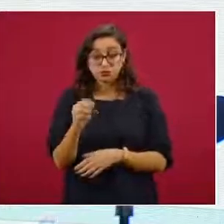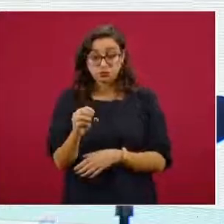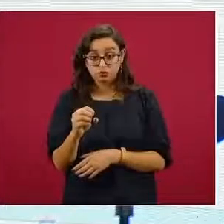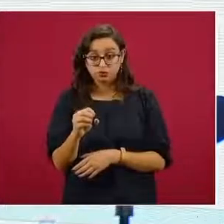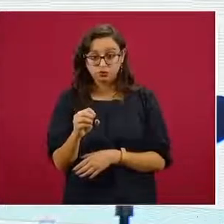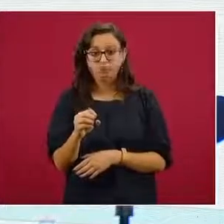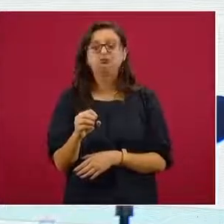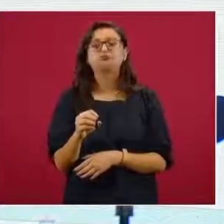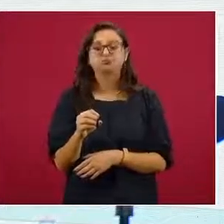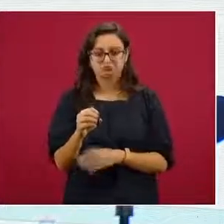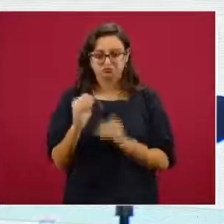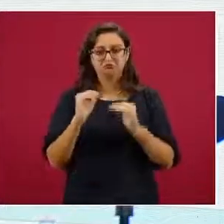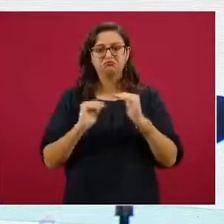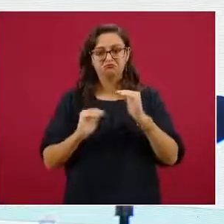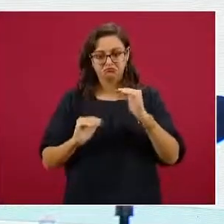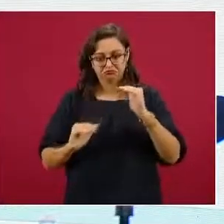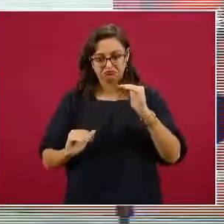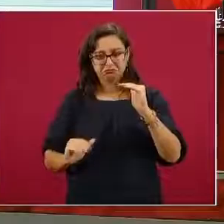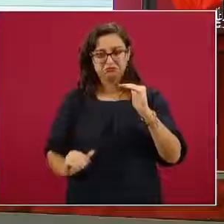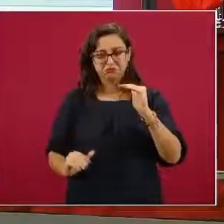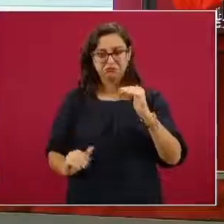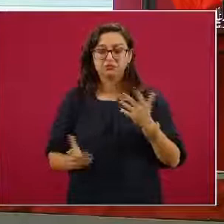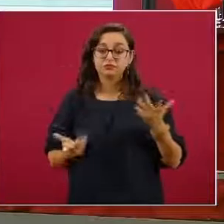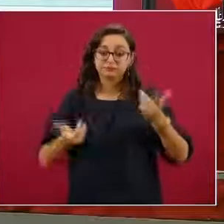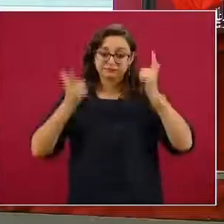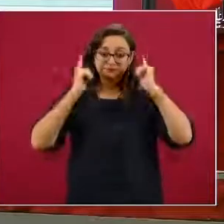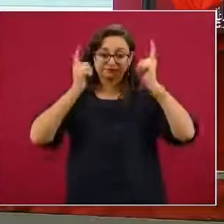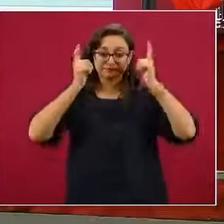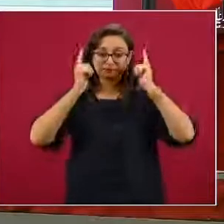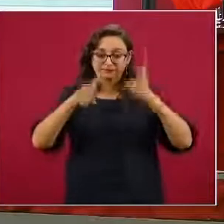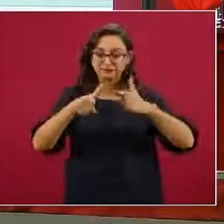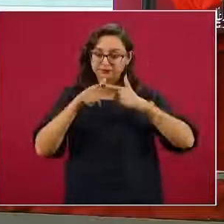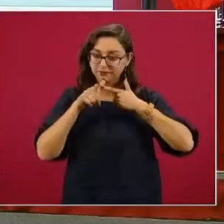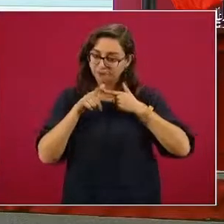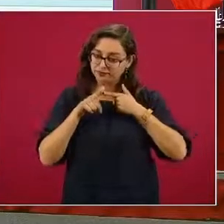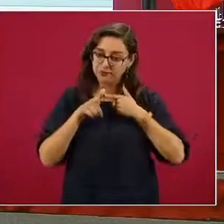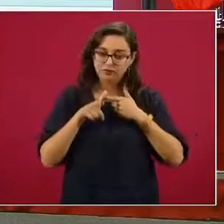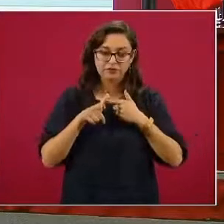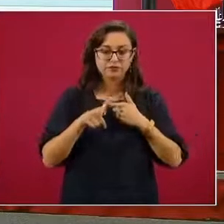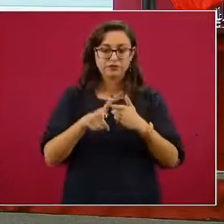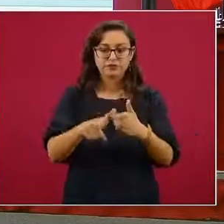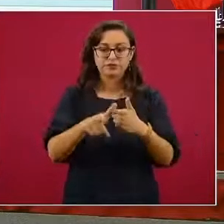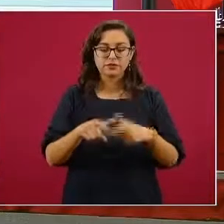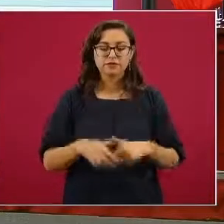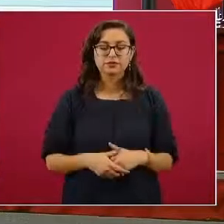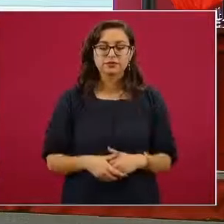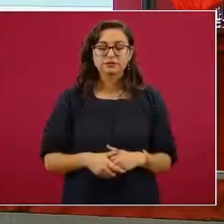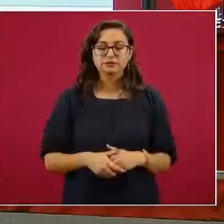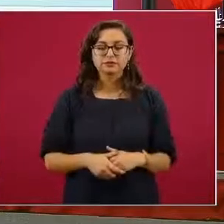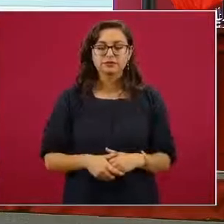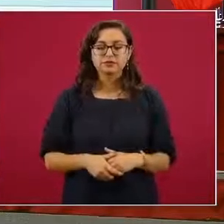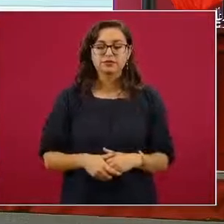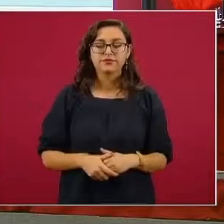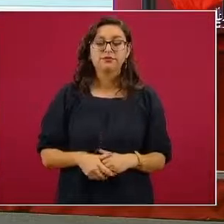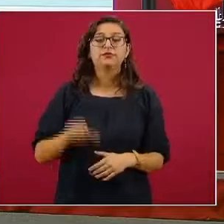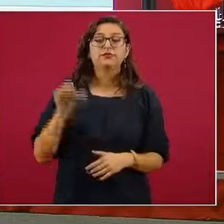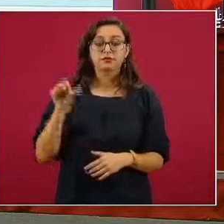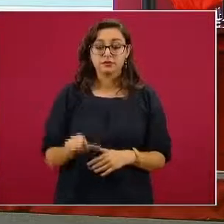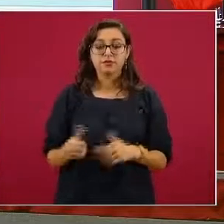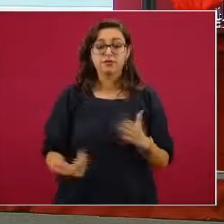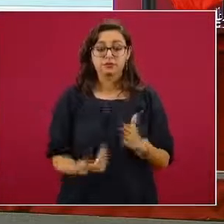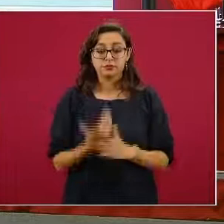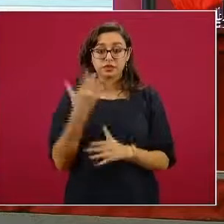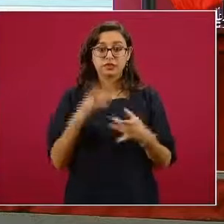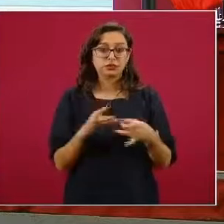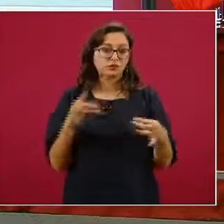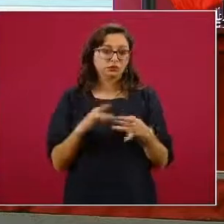todavía una tendencia de reducción. Ojalá que se mantenga también en las defunciones. Y esta mañana hablábamos, y lo vamos a seguir